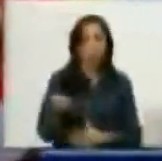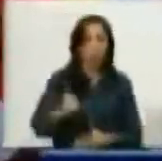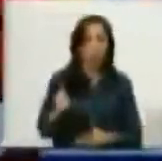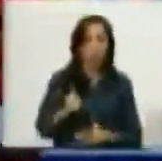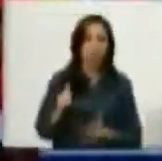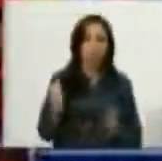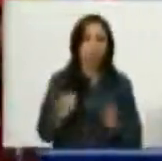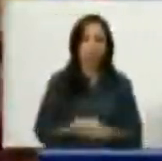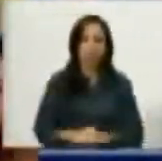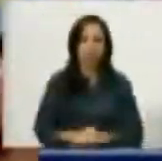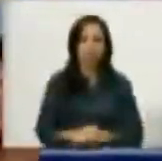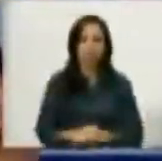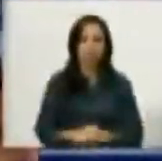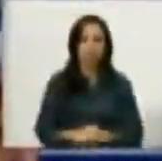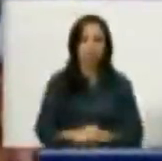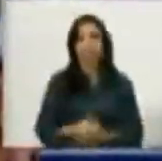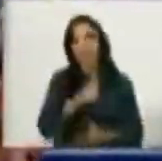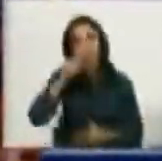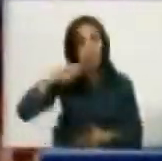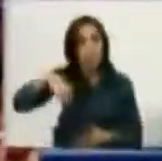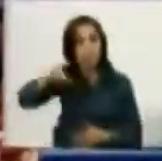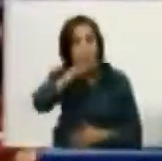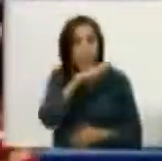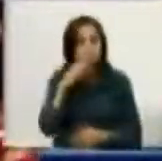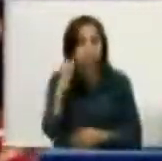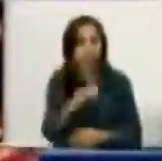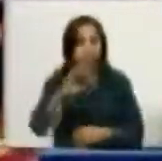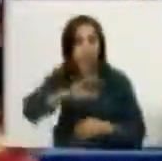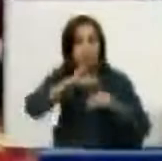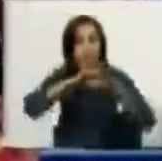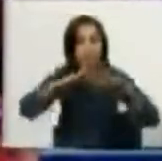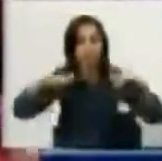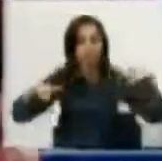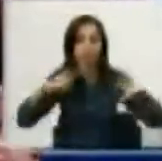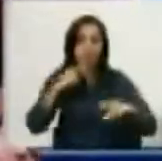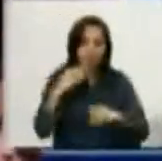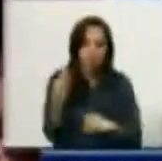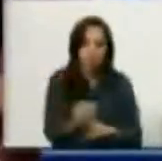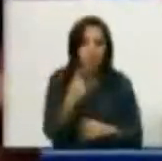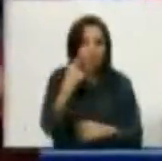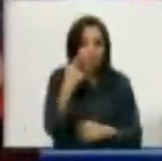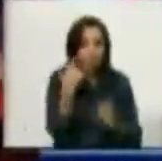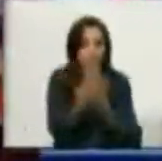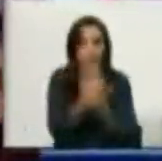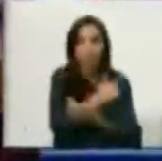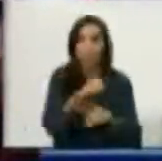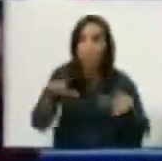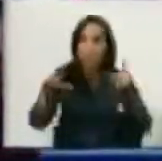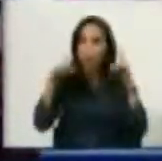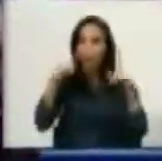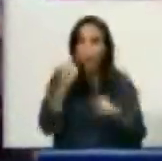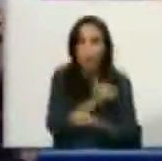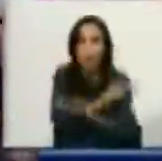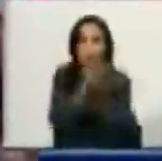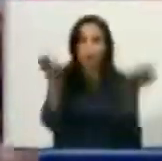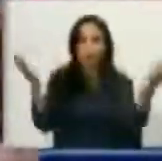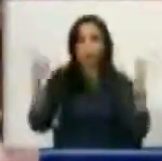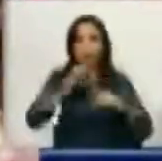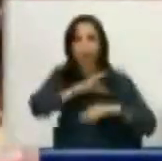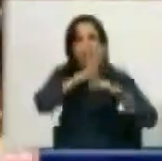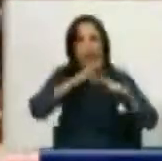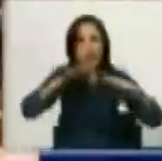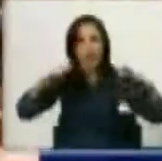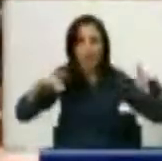y si vamos a hablar de pueblo Caribe Bueno aquí está el pueblo de Vargas vaya qué pueblo Caribe